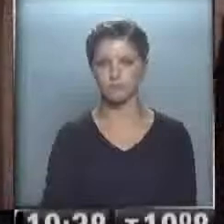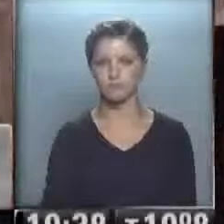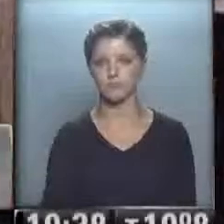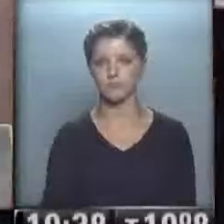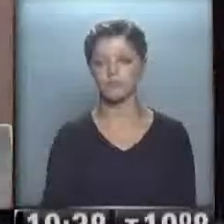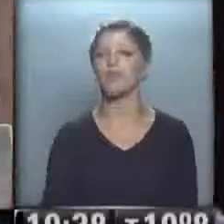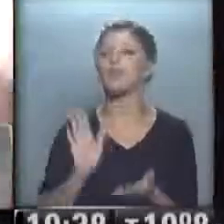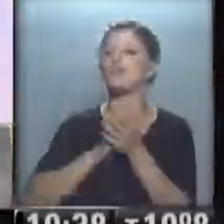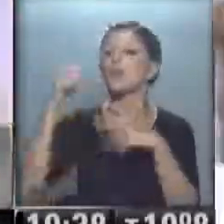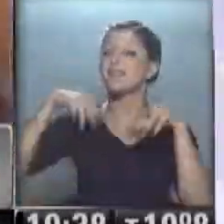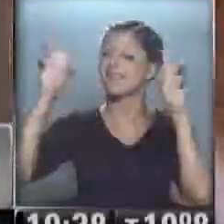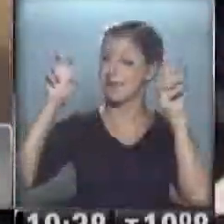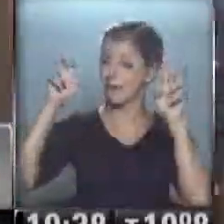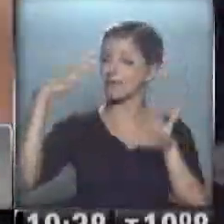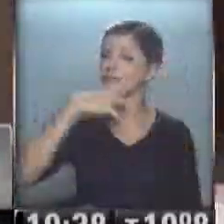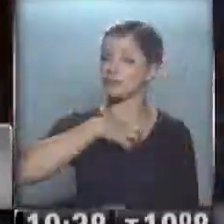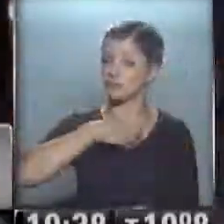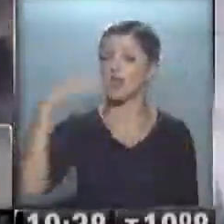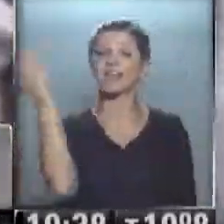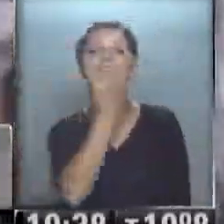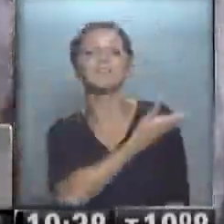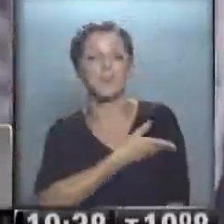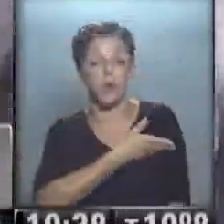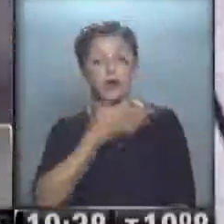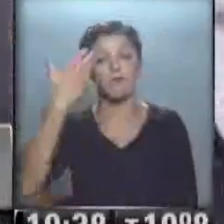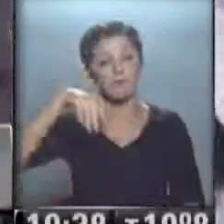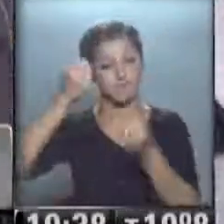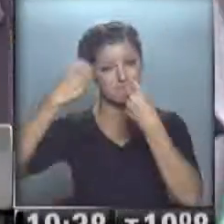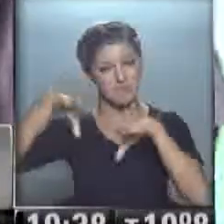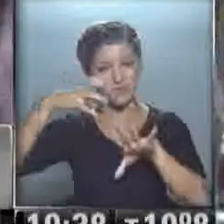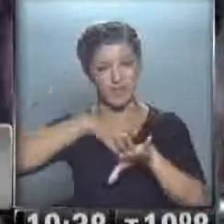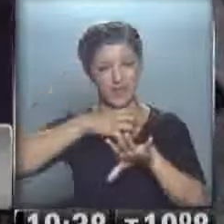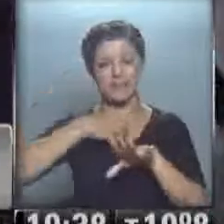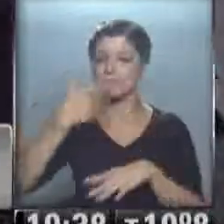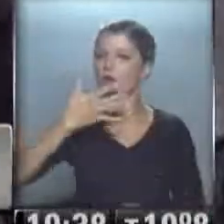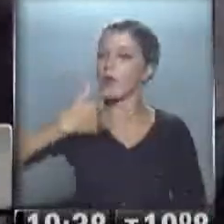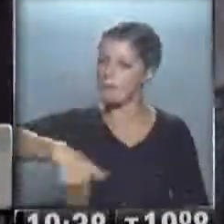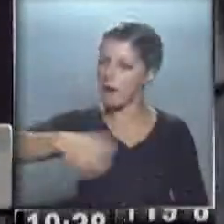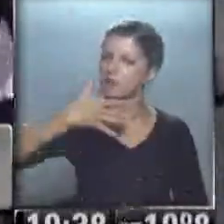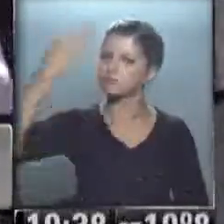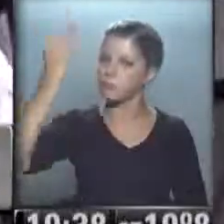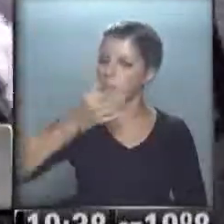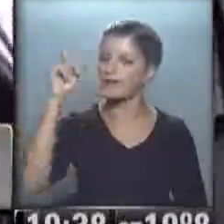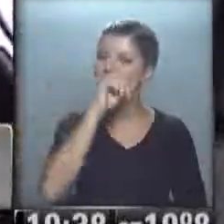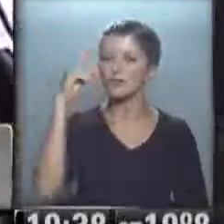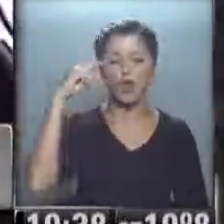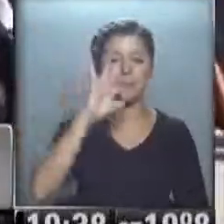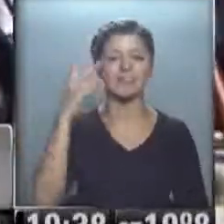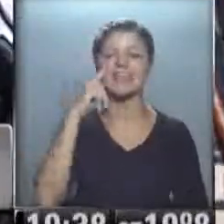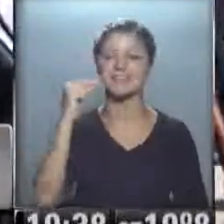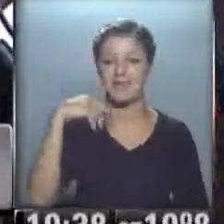y a propósito de los alumnos el gobernador daniel scioli inauguró el ciclo lectivo y garantizó que se van a cumplir los 190 días de clases